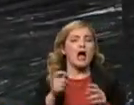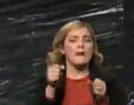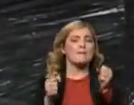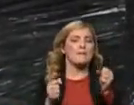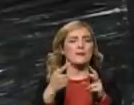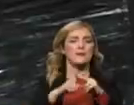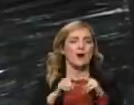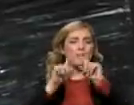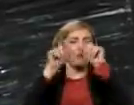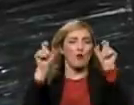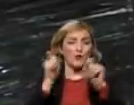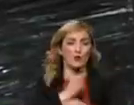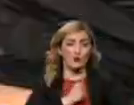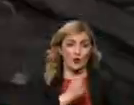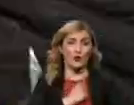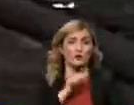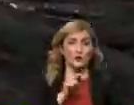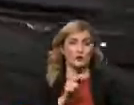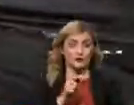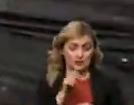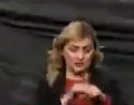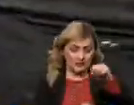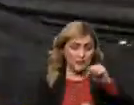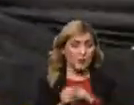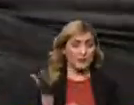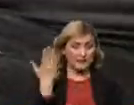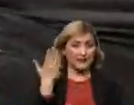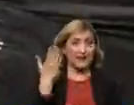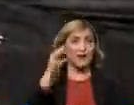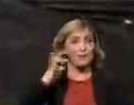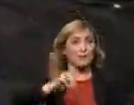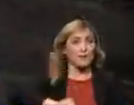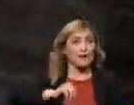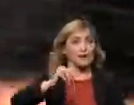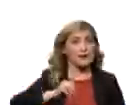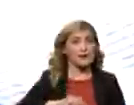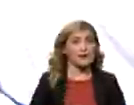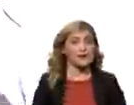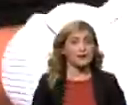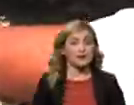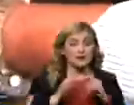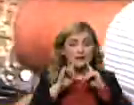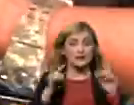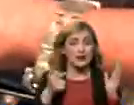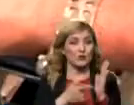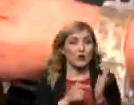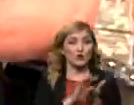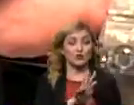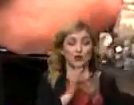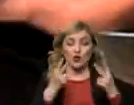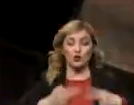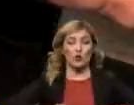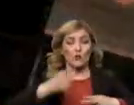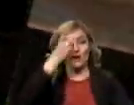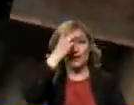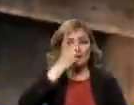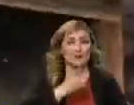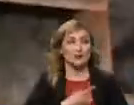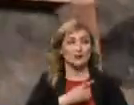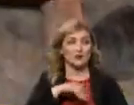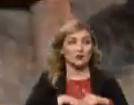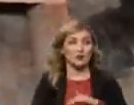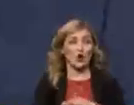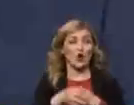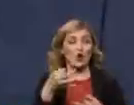la importación, tras la detección del cargamento del pasado martes, no ha hecho la declaración y la aduana decidió una